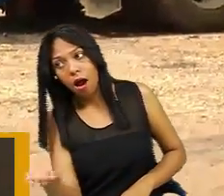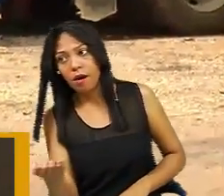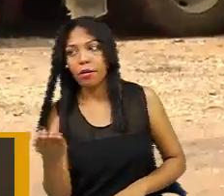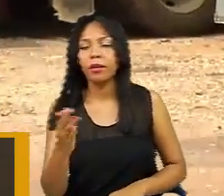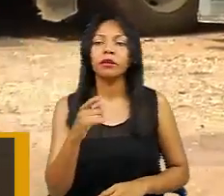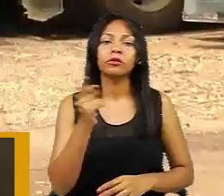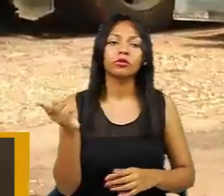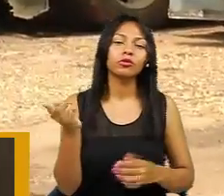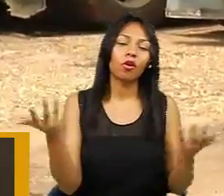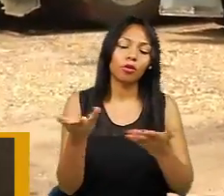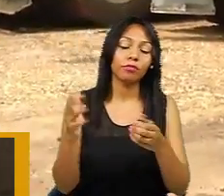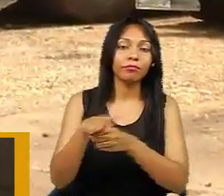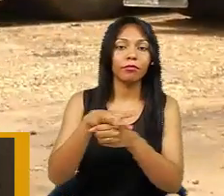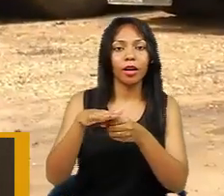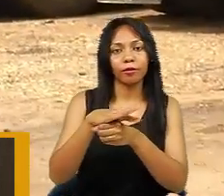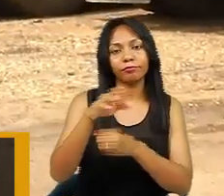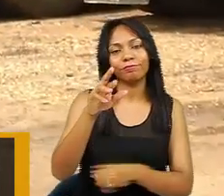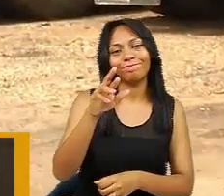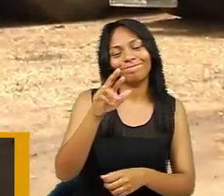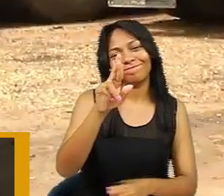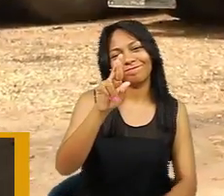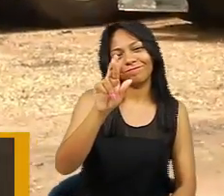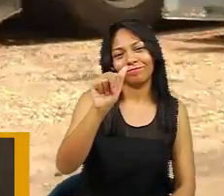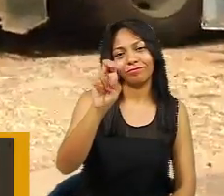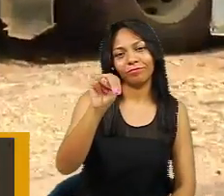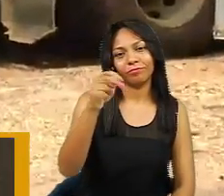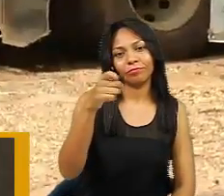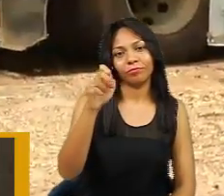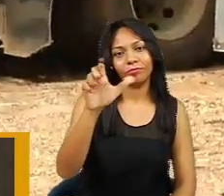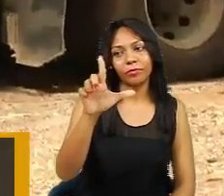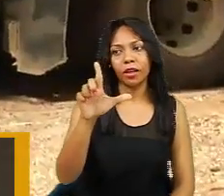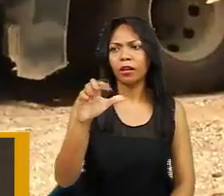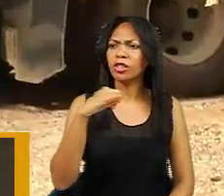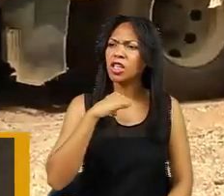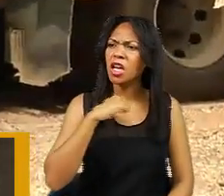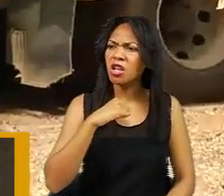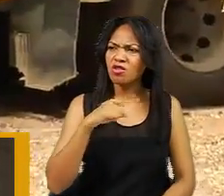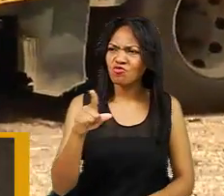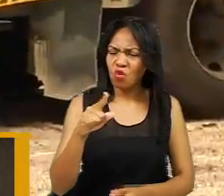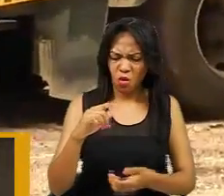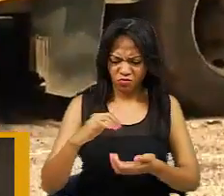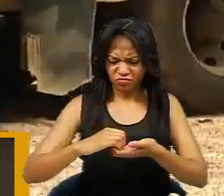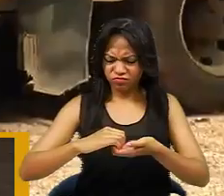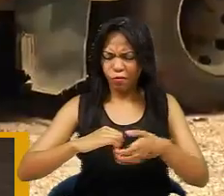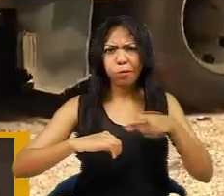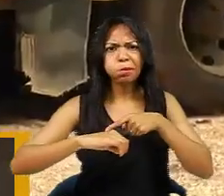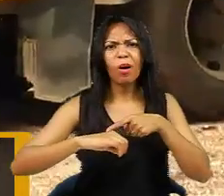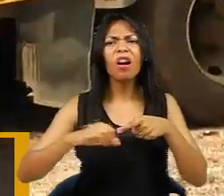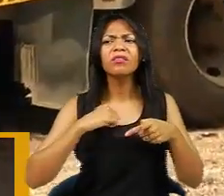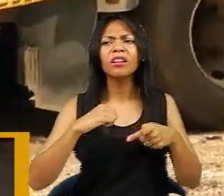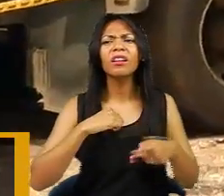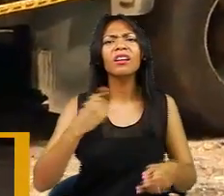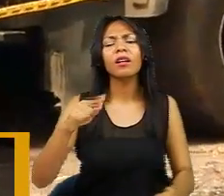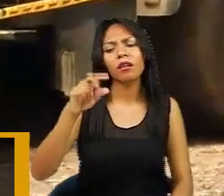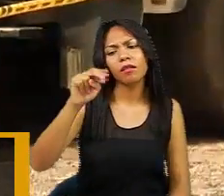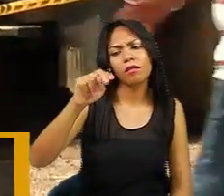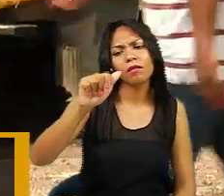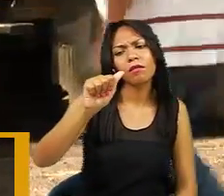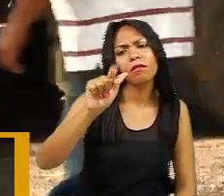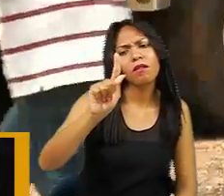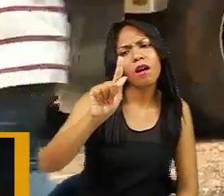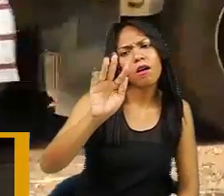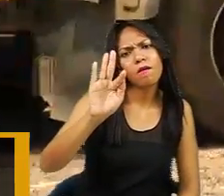barrio Rafael Rangel y que transportaba nafta. Allí lo que estamos viendo en pantalla son imágenes en directo de la situación